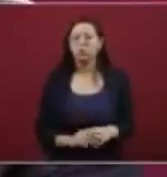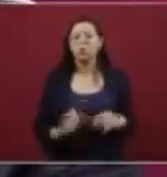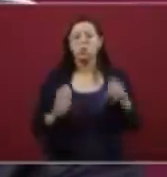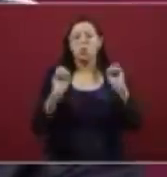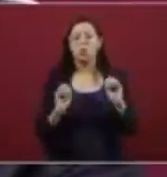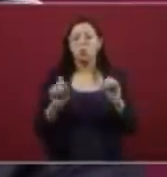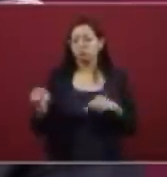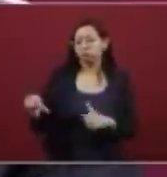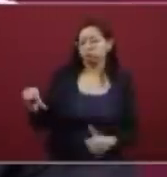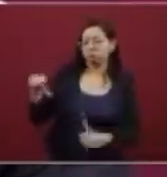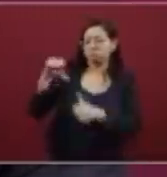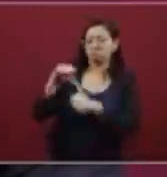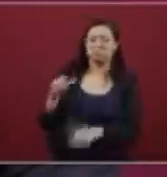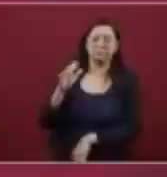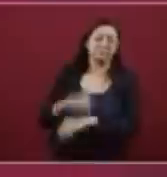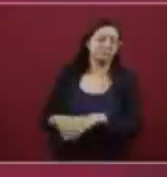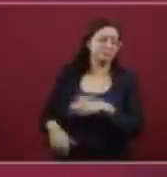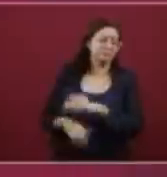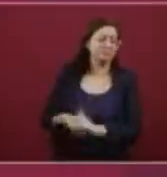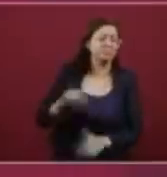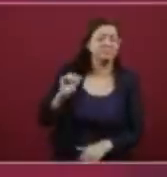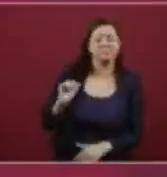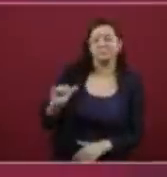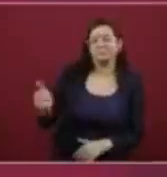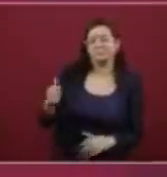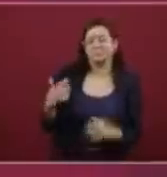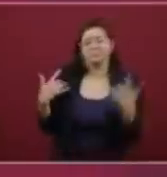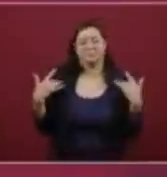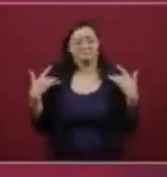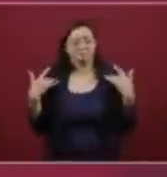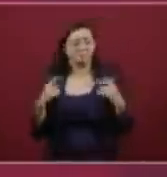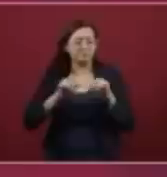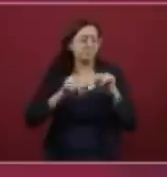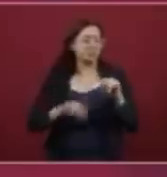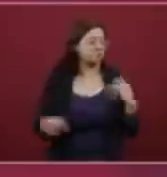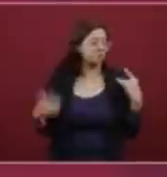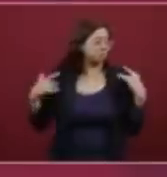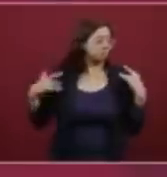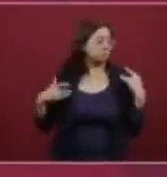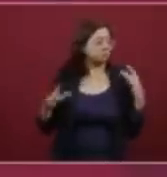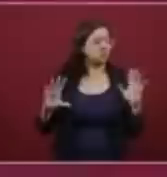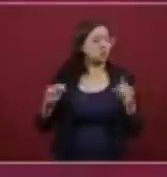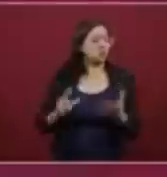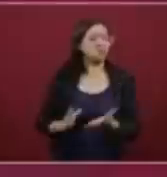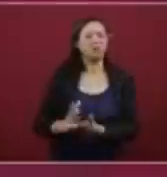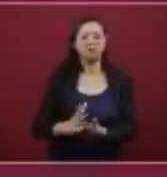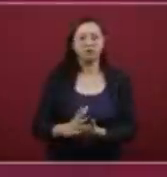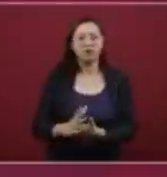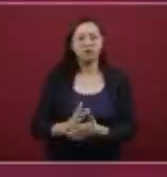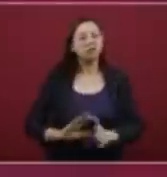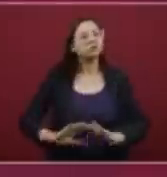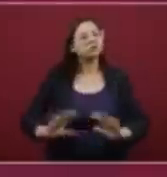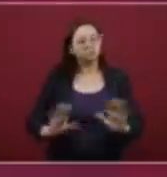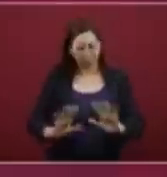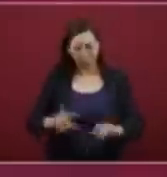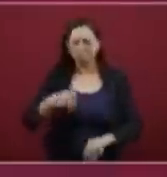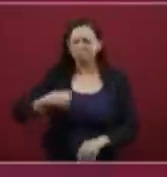los países centroamericanos. No nos corresponde a nosotros los mexicanos. No, vamos a